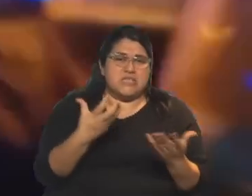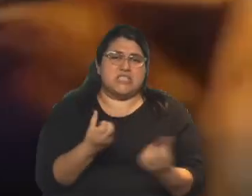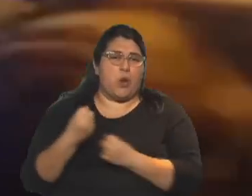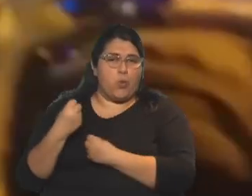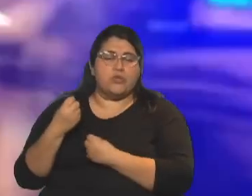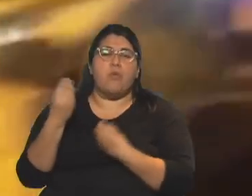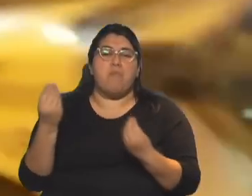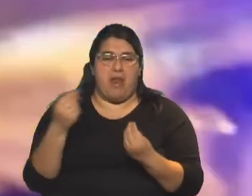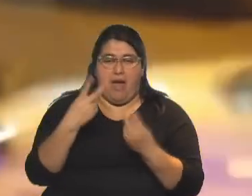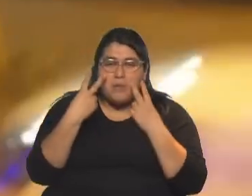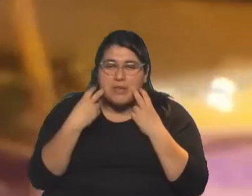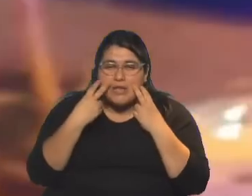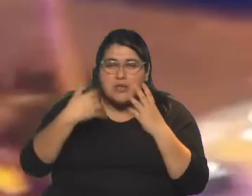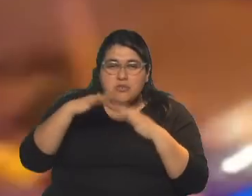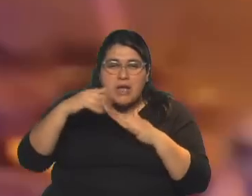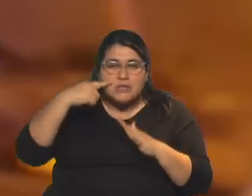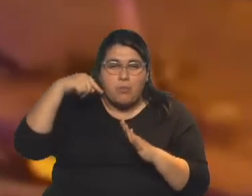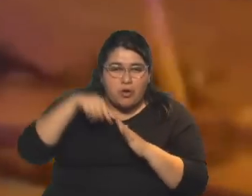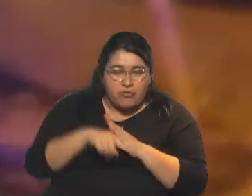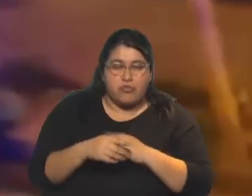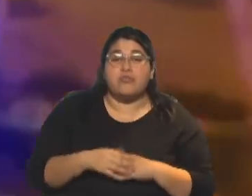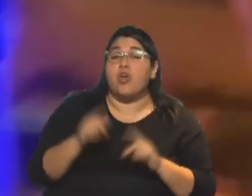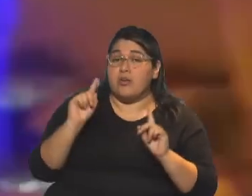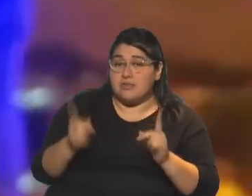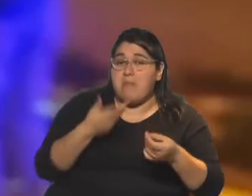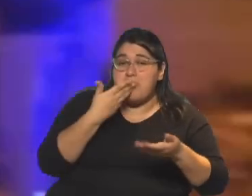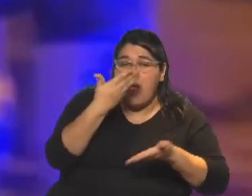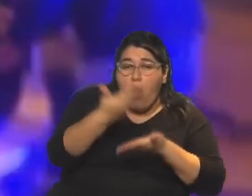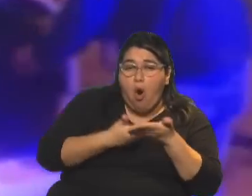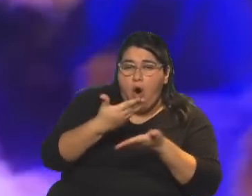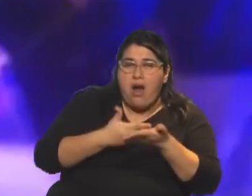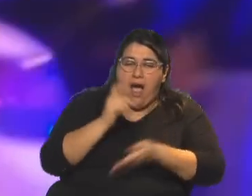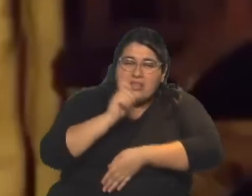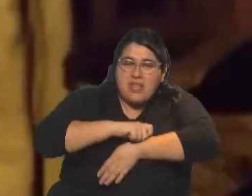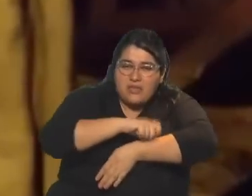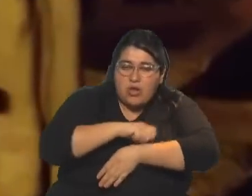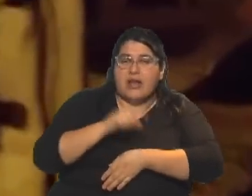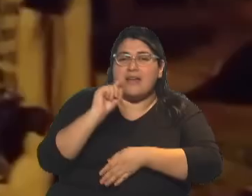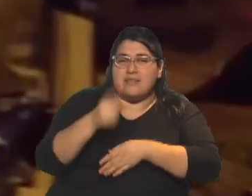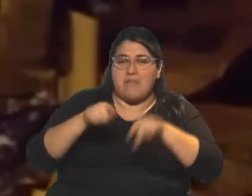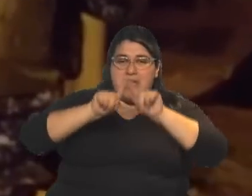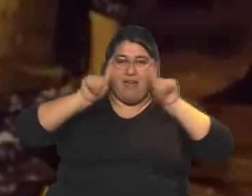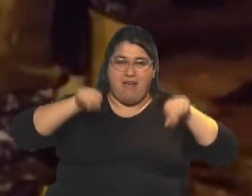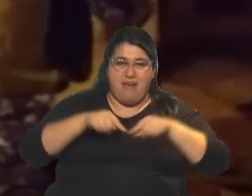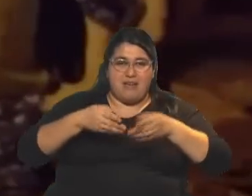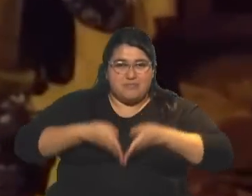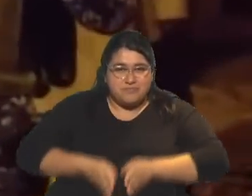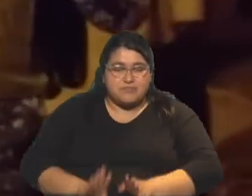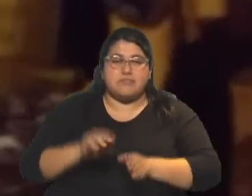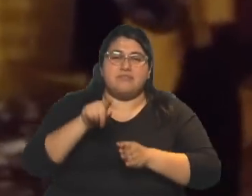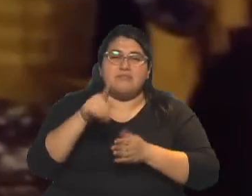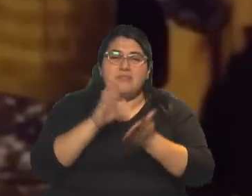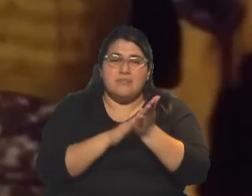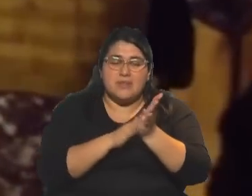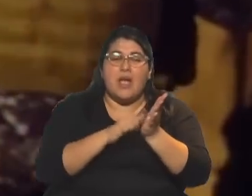más profunda con marco de tatuaje y un certificado de nacimiento brasilero a nombre de viviana beatriz